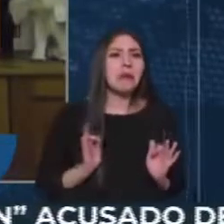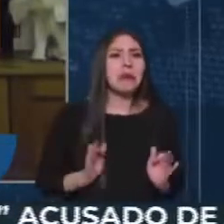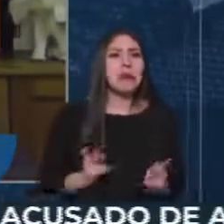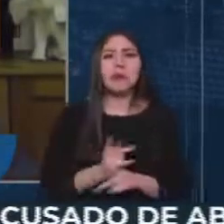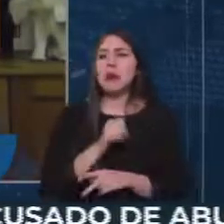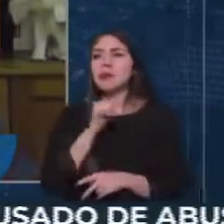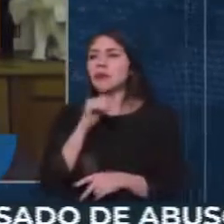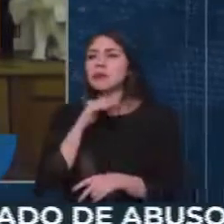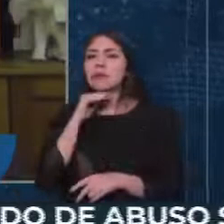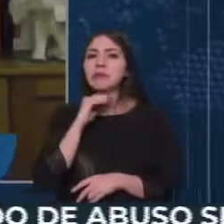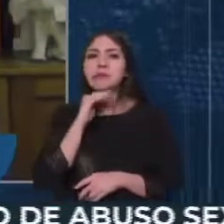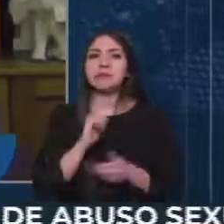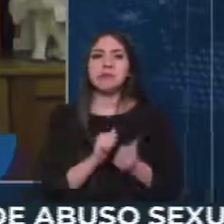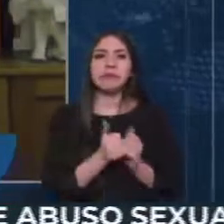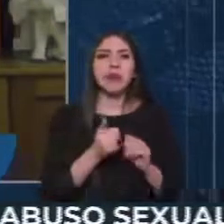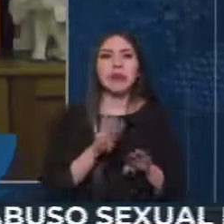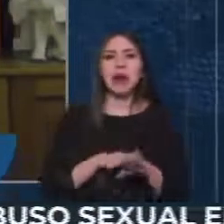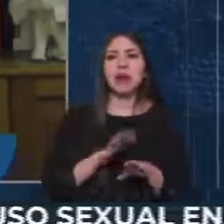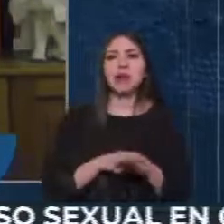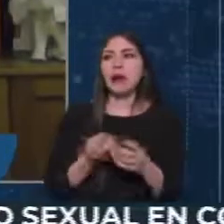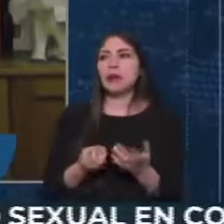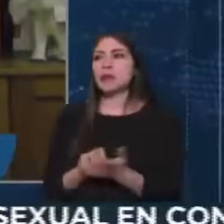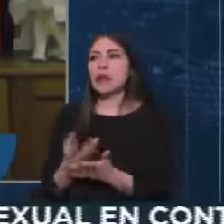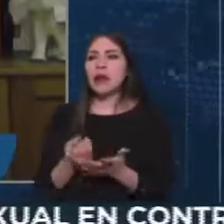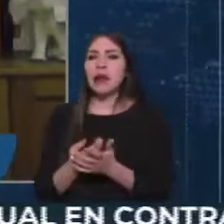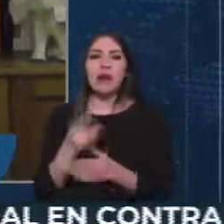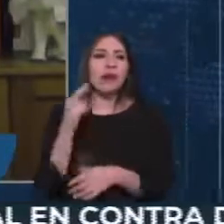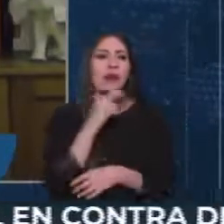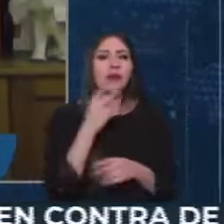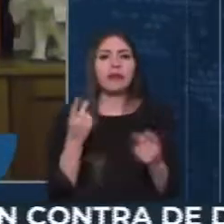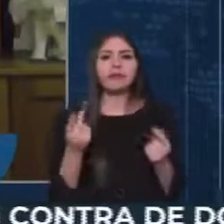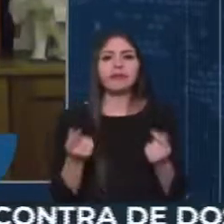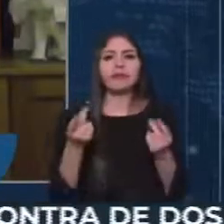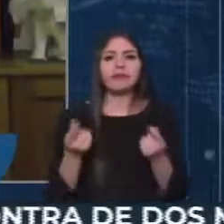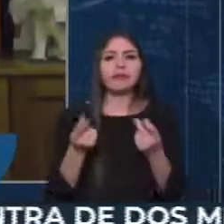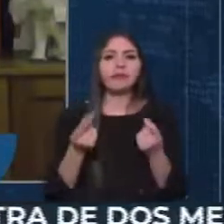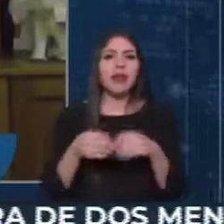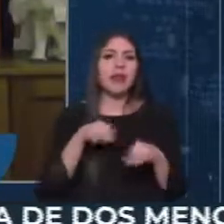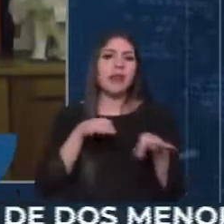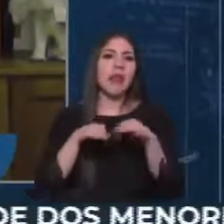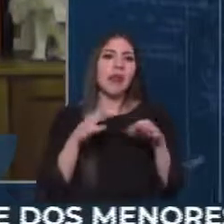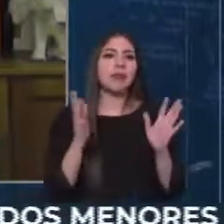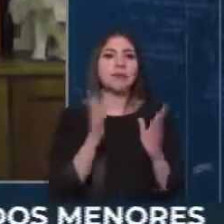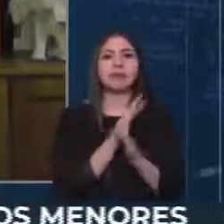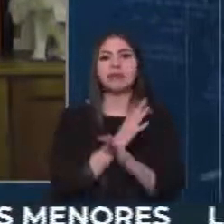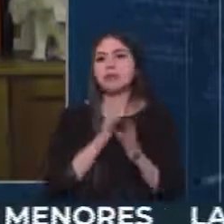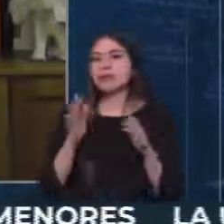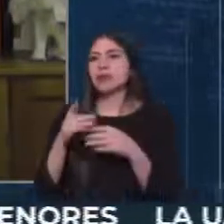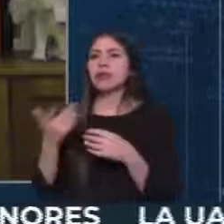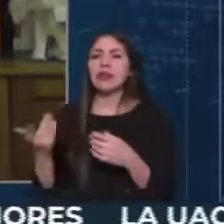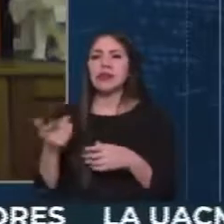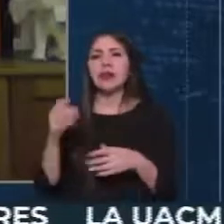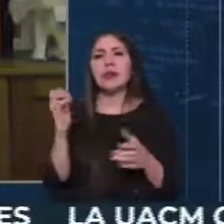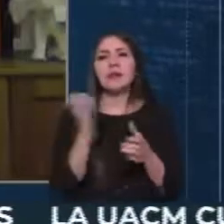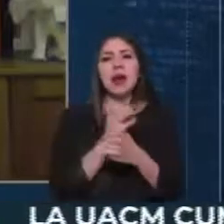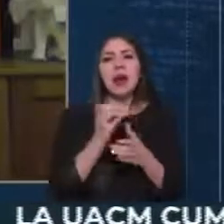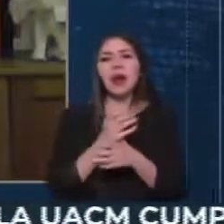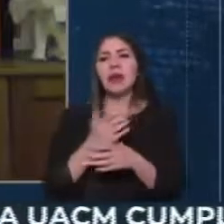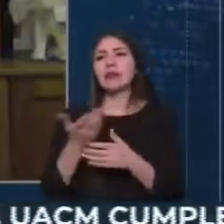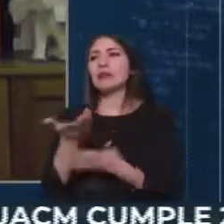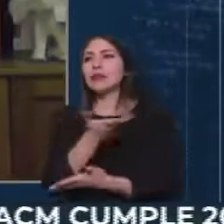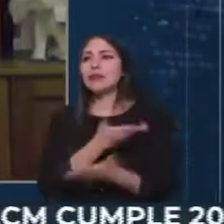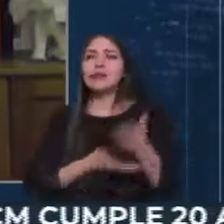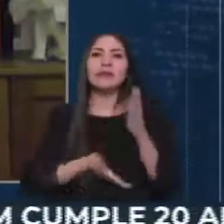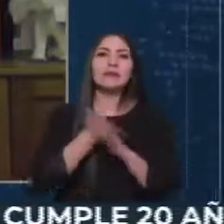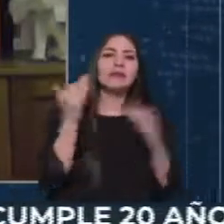Puede ser que la economía se reactive demasiado pronto, sobre todo el consumo social, nocturno, ya sabemos, y que